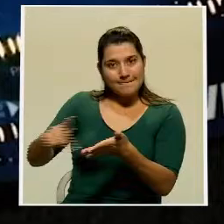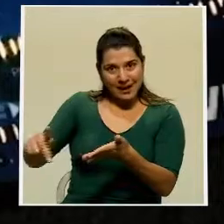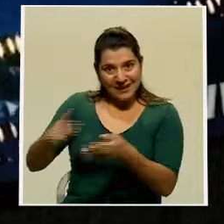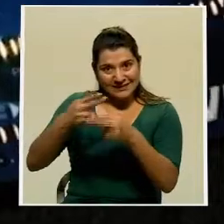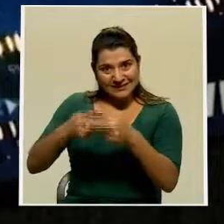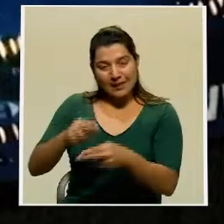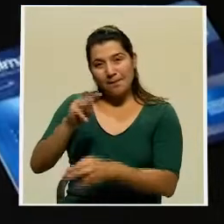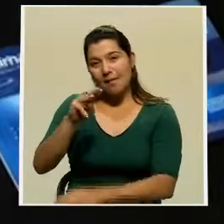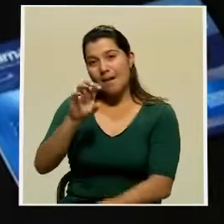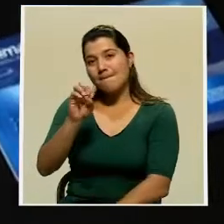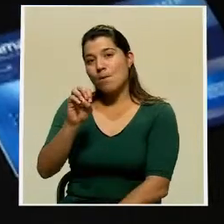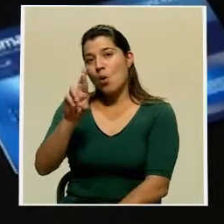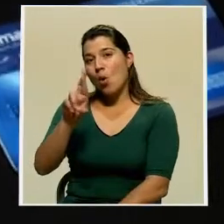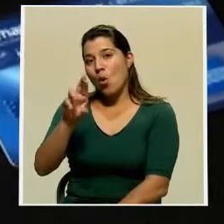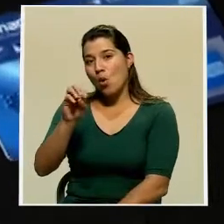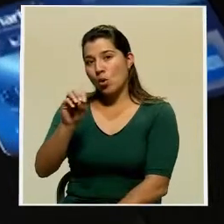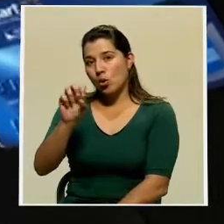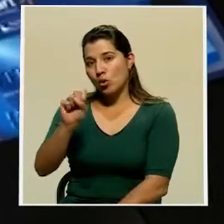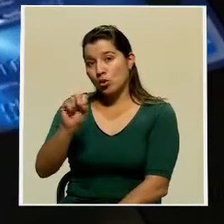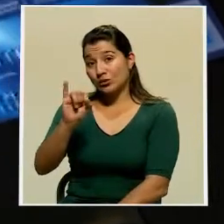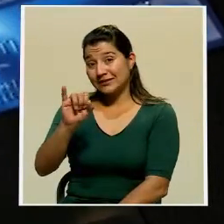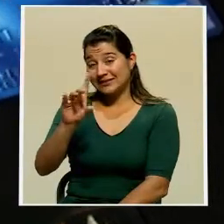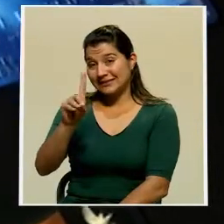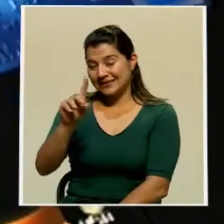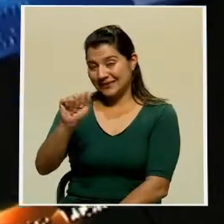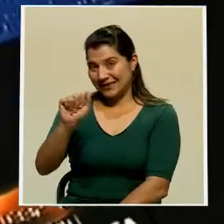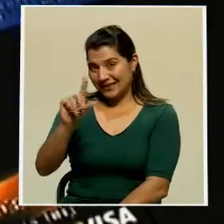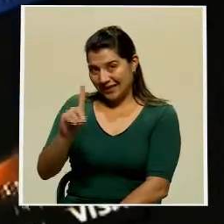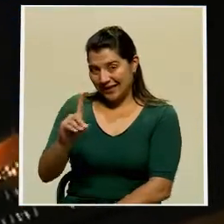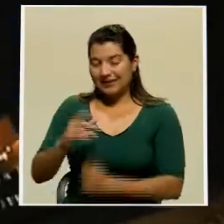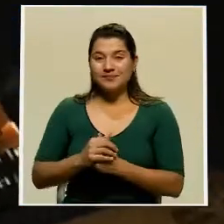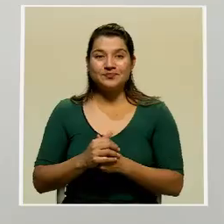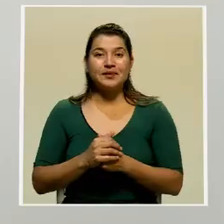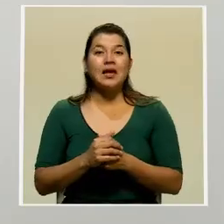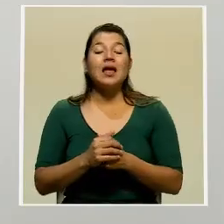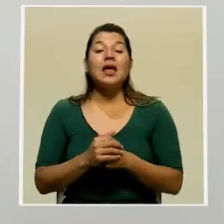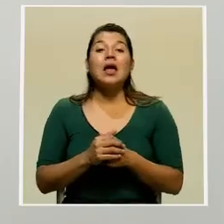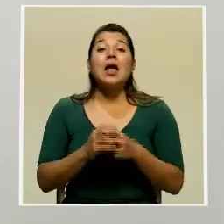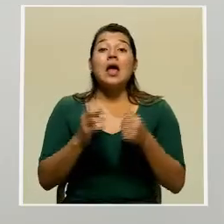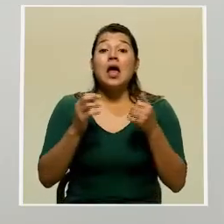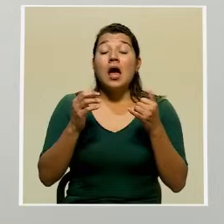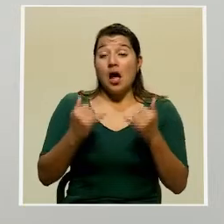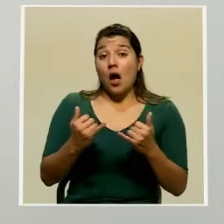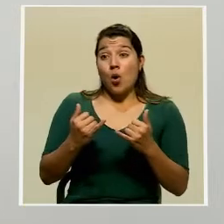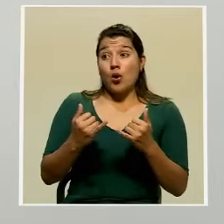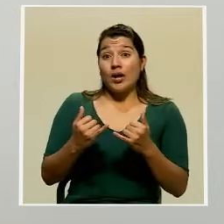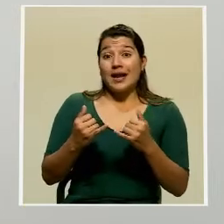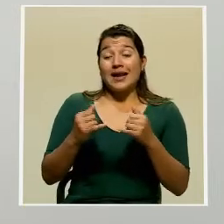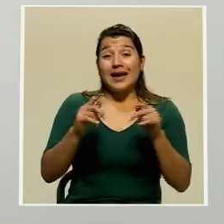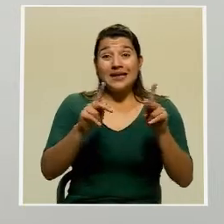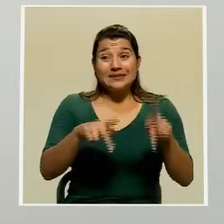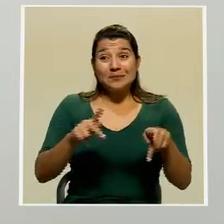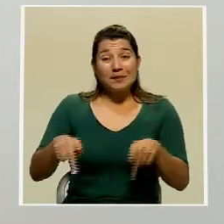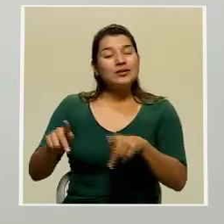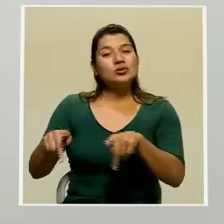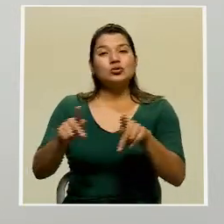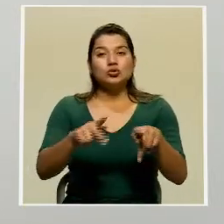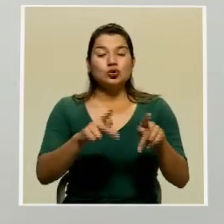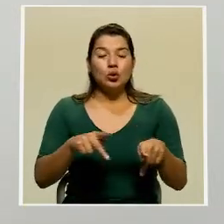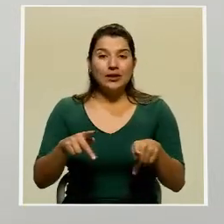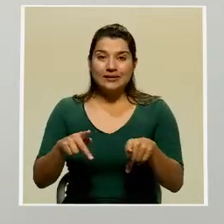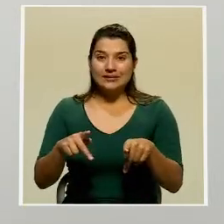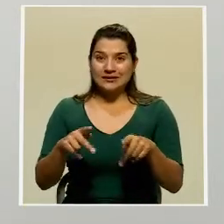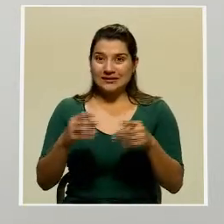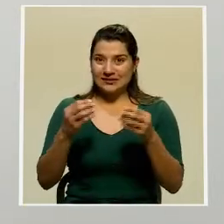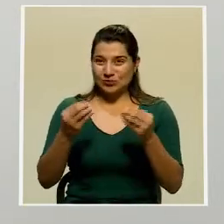la deuda sí ha aumentado y la morosidad de 90 días ha aumentado alrededor de 1.13 puntos